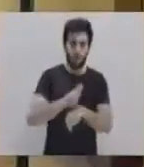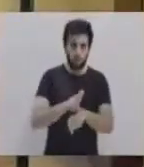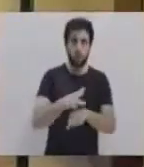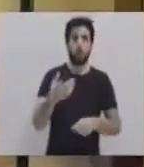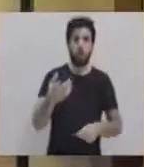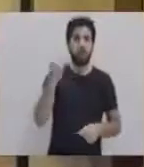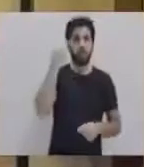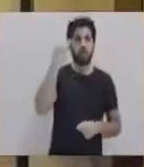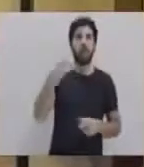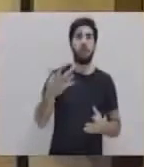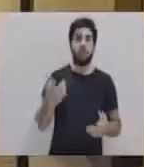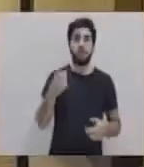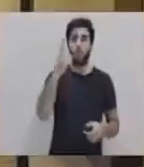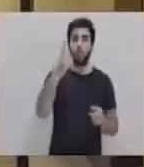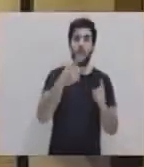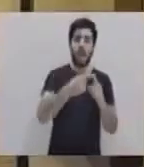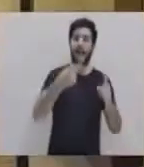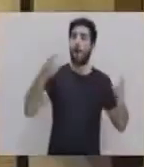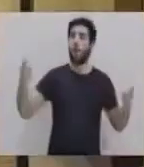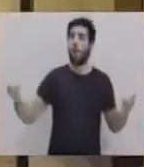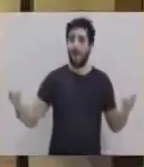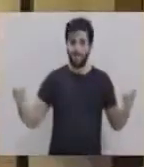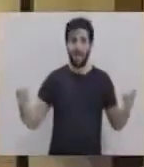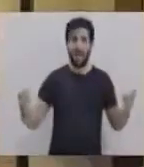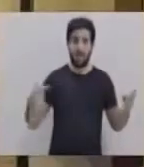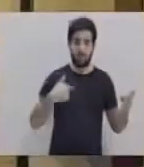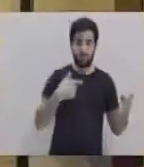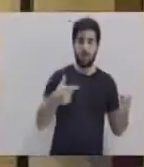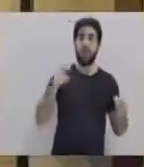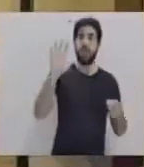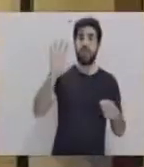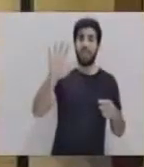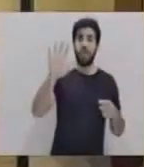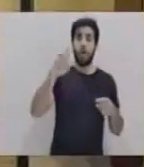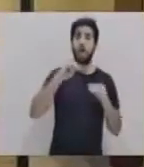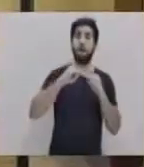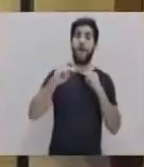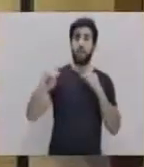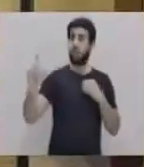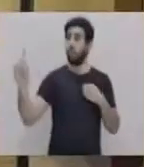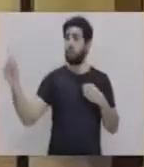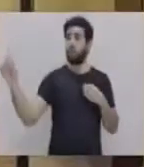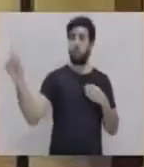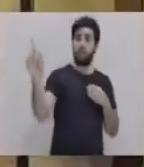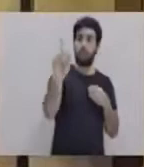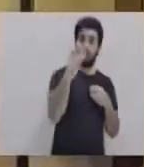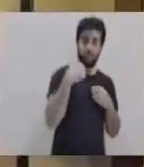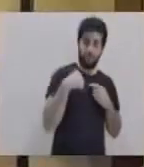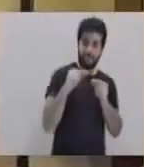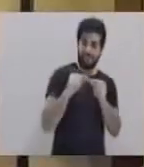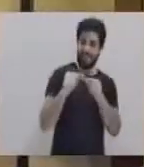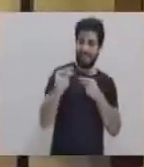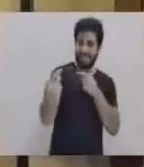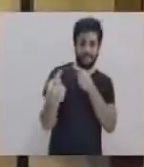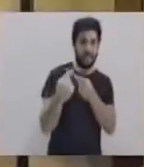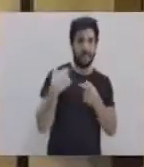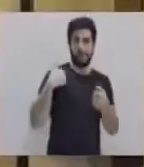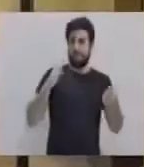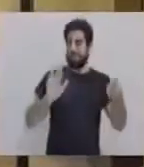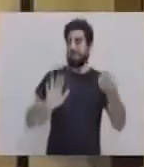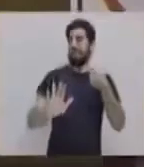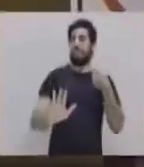cuadra, ¿sí? Lo que quiere decir que si el peatón se me atravesó a 5 metros, es físicamente imposible que yo me detenga. Pueda